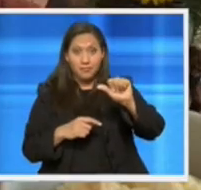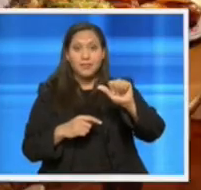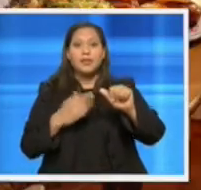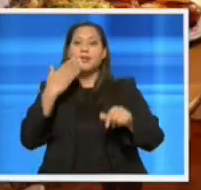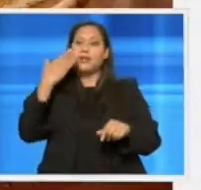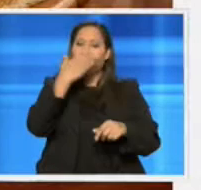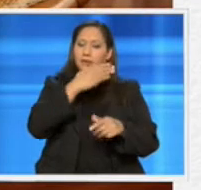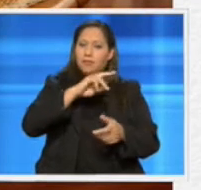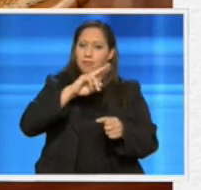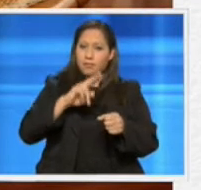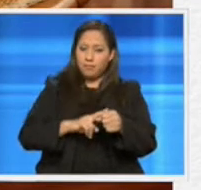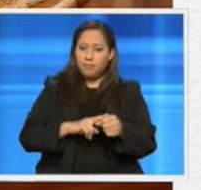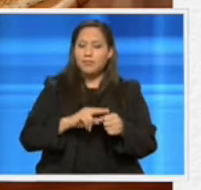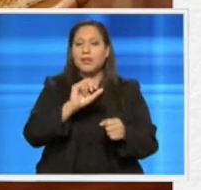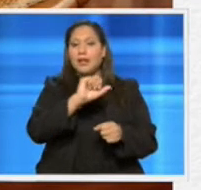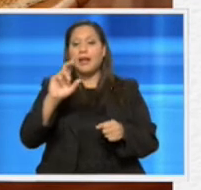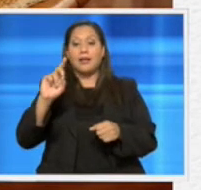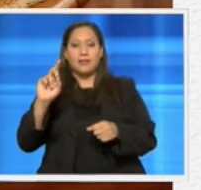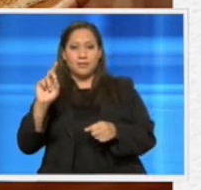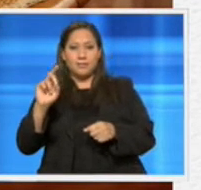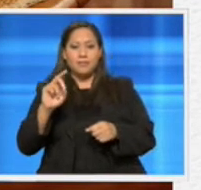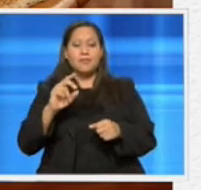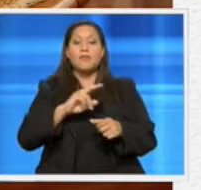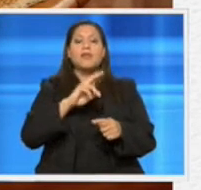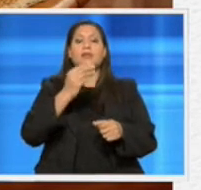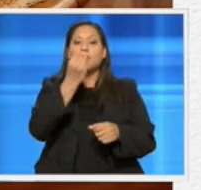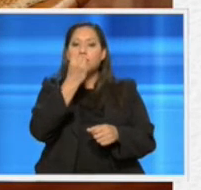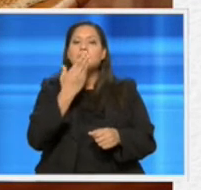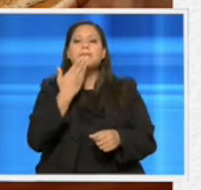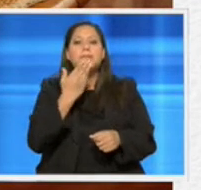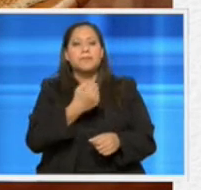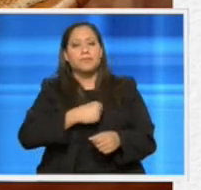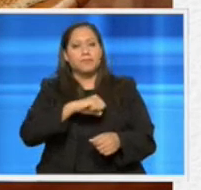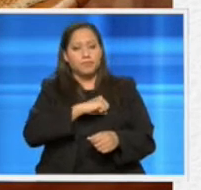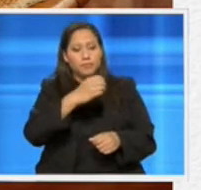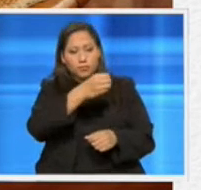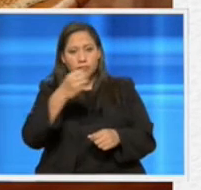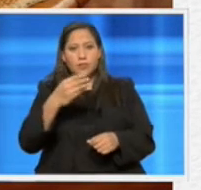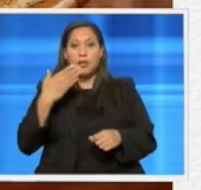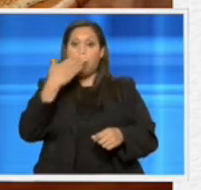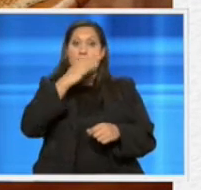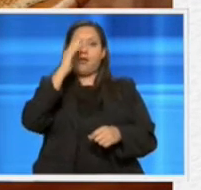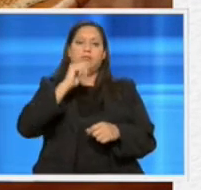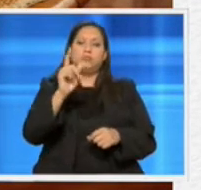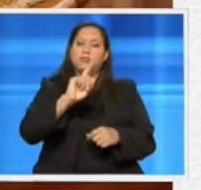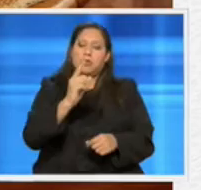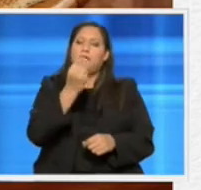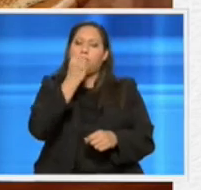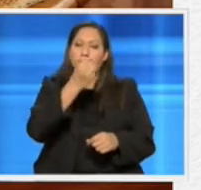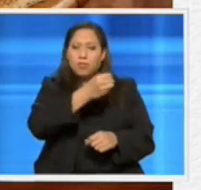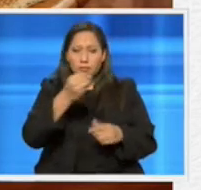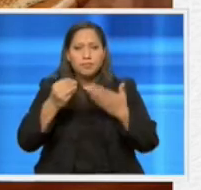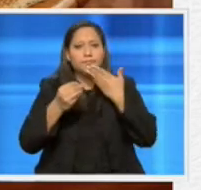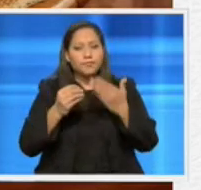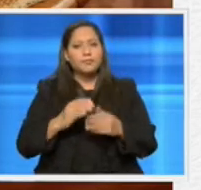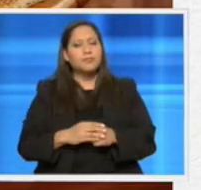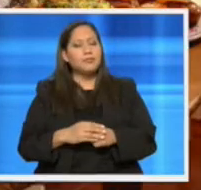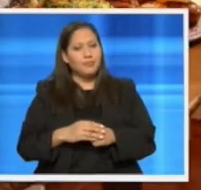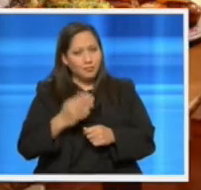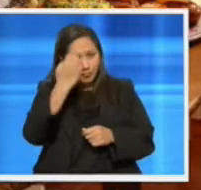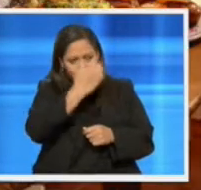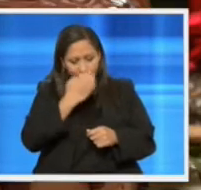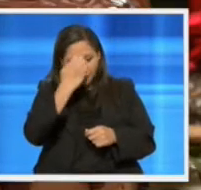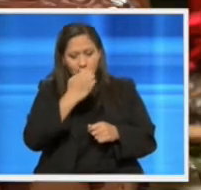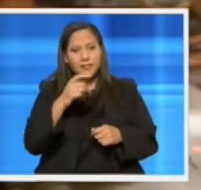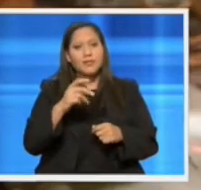dieta normal, al 30. O dieta normal me refiero a comer sano, no a restricción. ¿cómo estabas, no? Exactamente. Y vas a ver que de esta